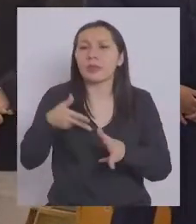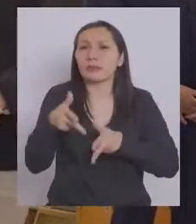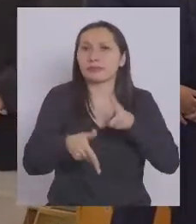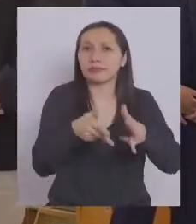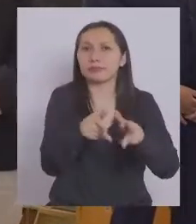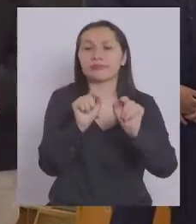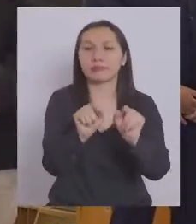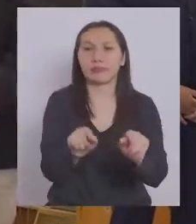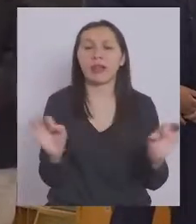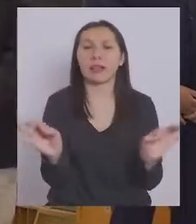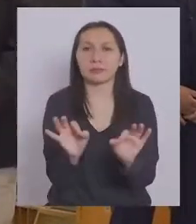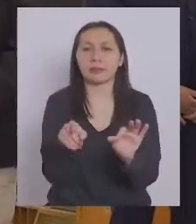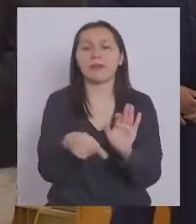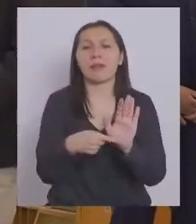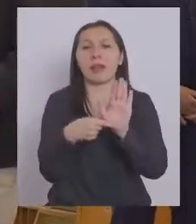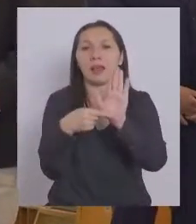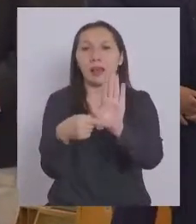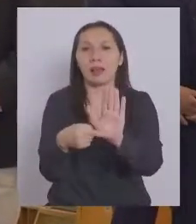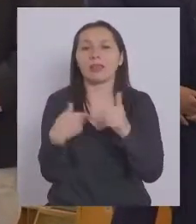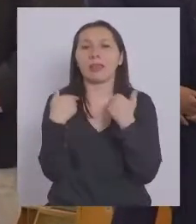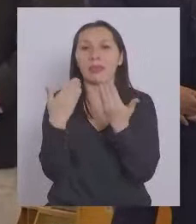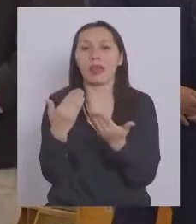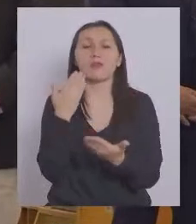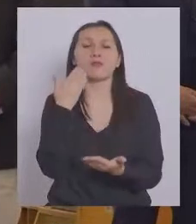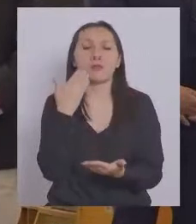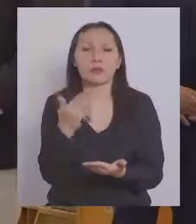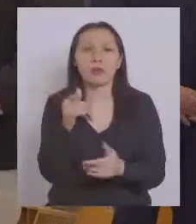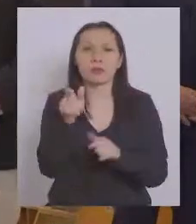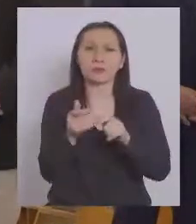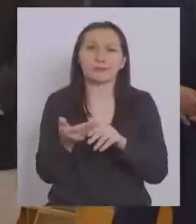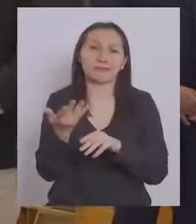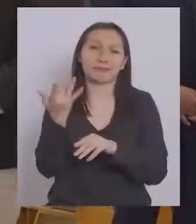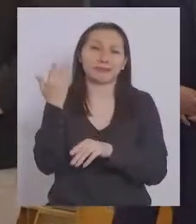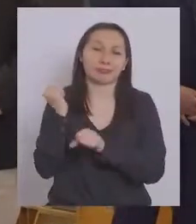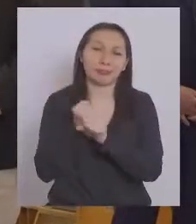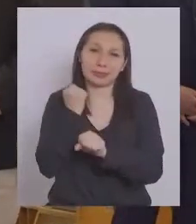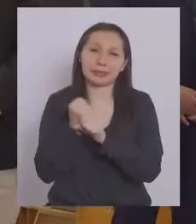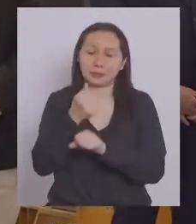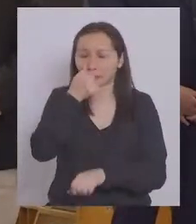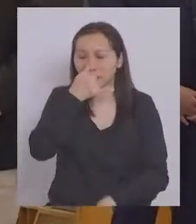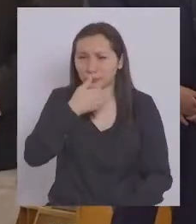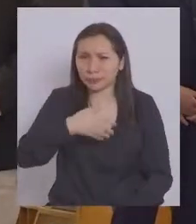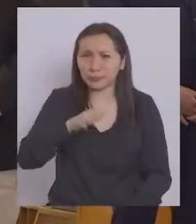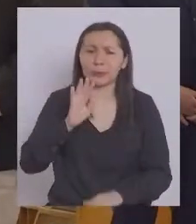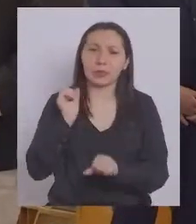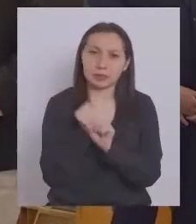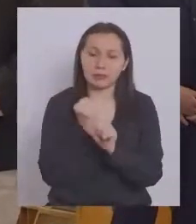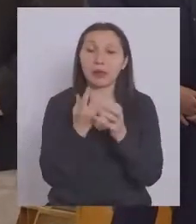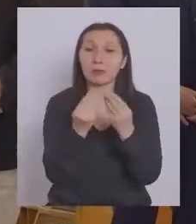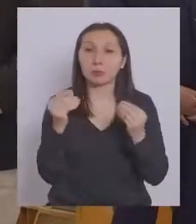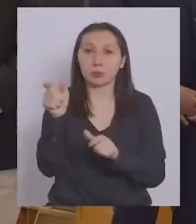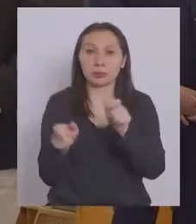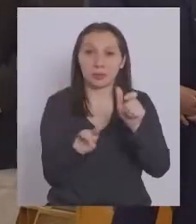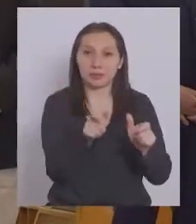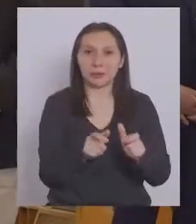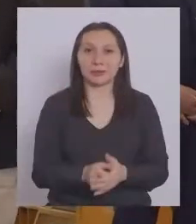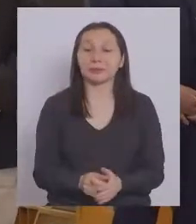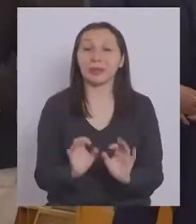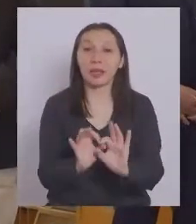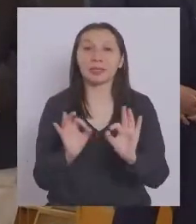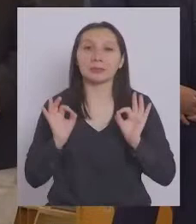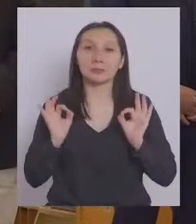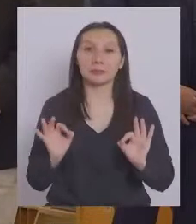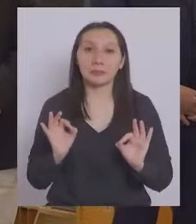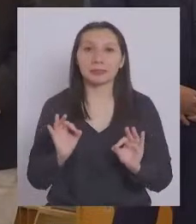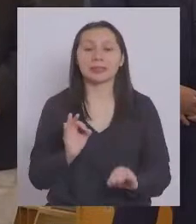para poder entregar el beneficio por el cual hemos estado trabajando mucho tiempo, mucha gente.